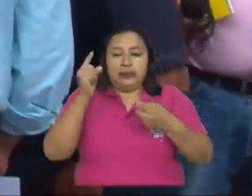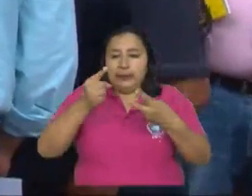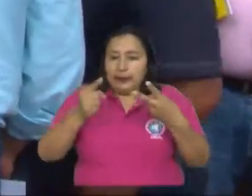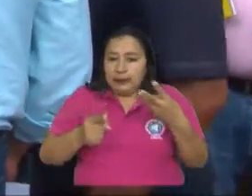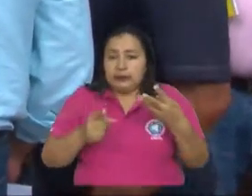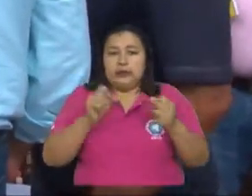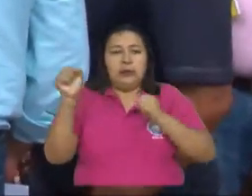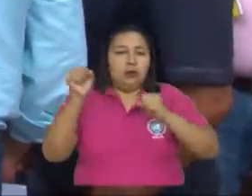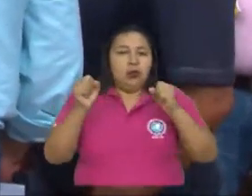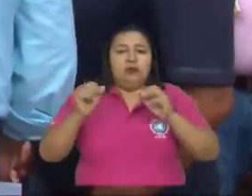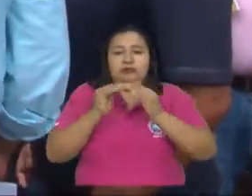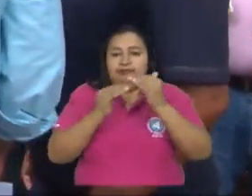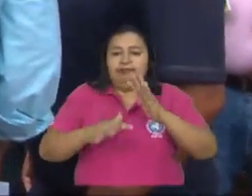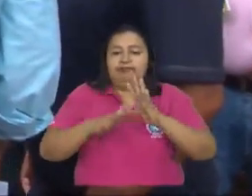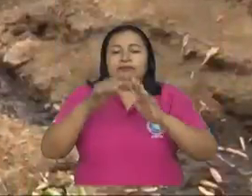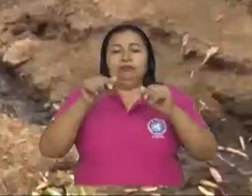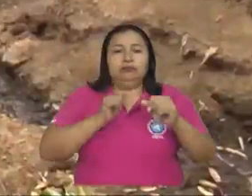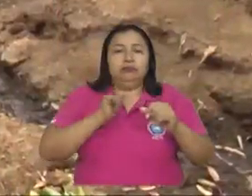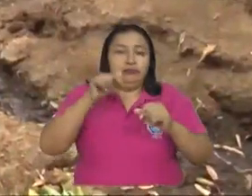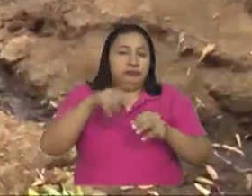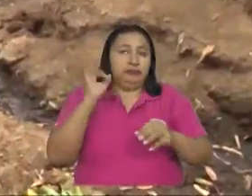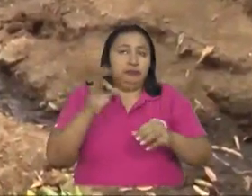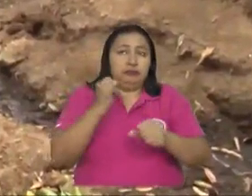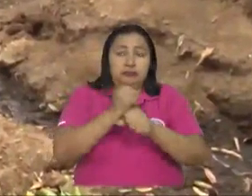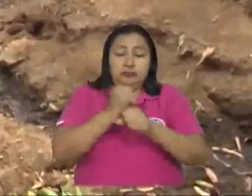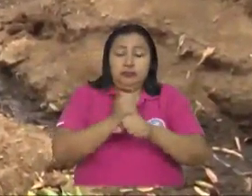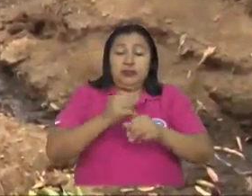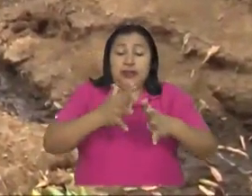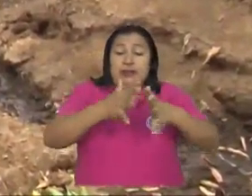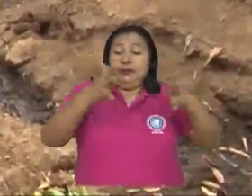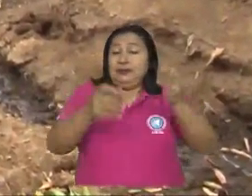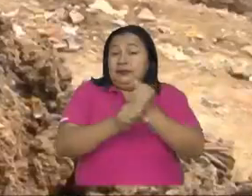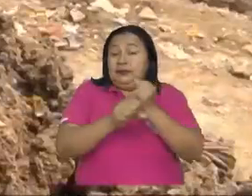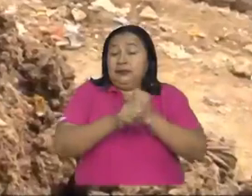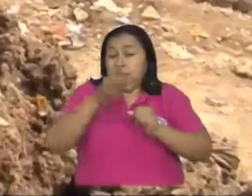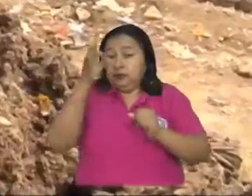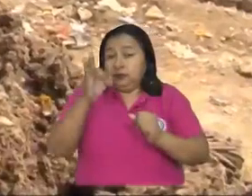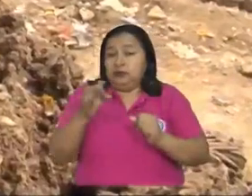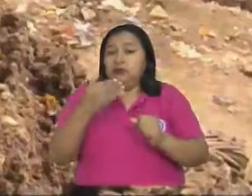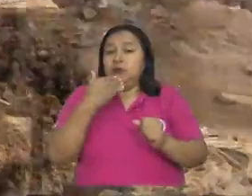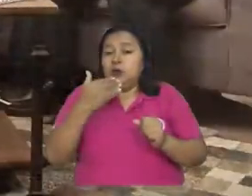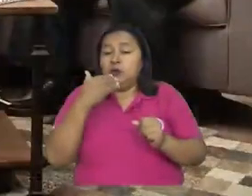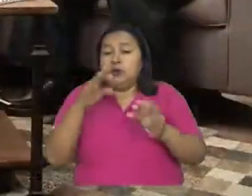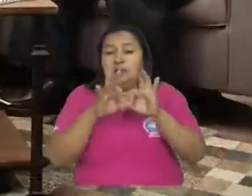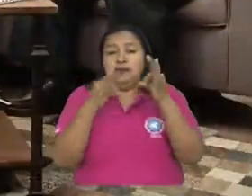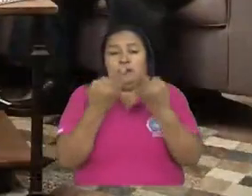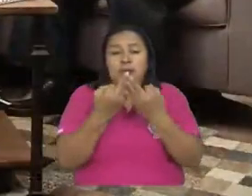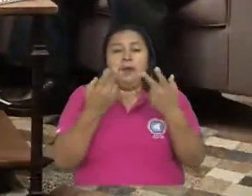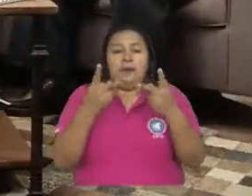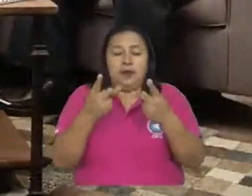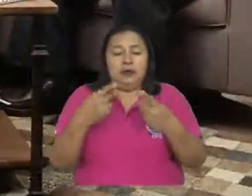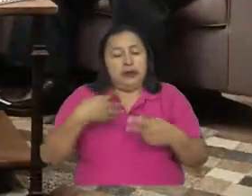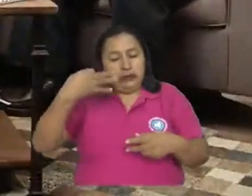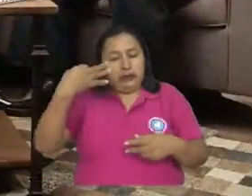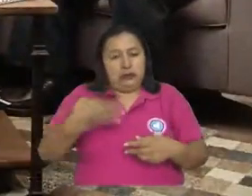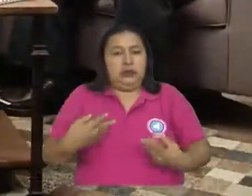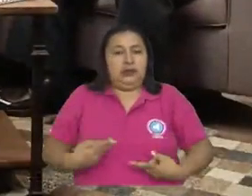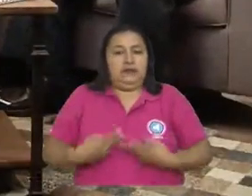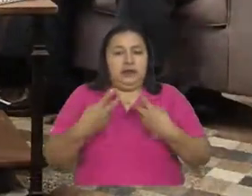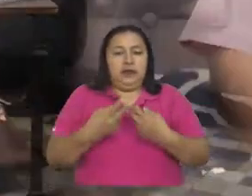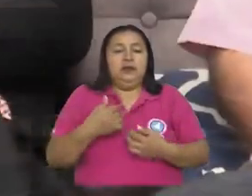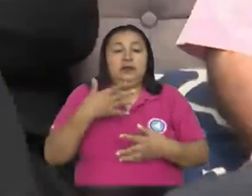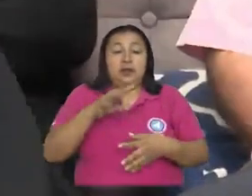duda alguna estar con estas obras que garantizan el bienestar de las familias, pero también la garantía de la vida, ¿no? Así mismo, ya